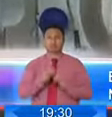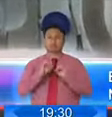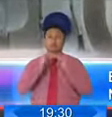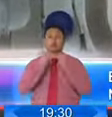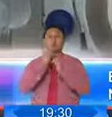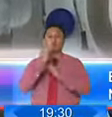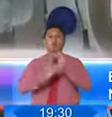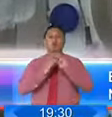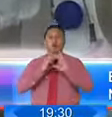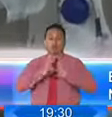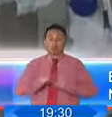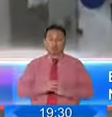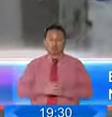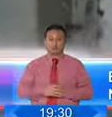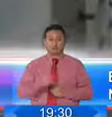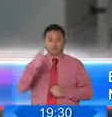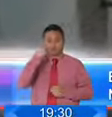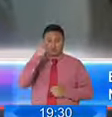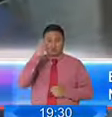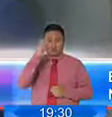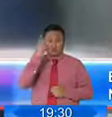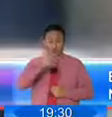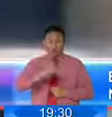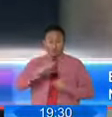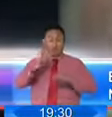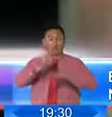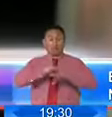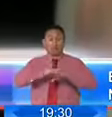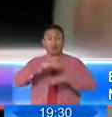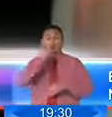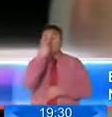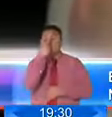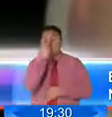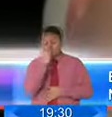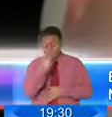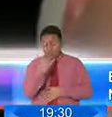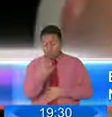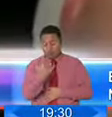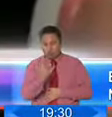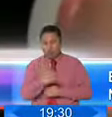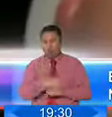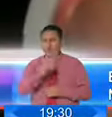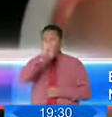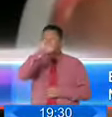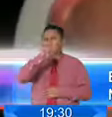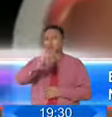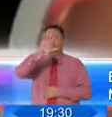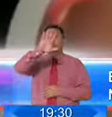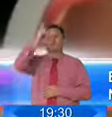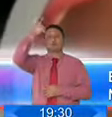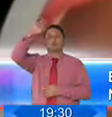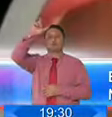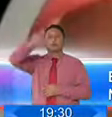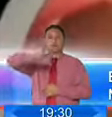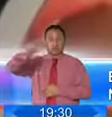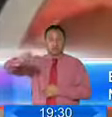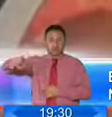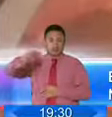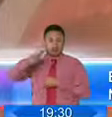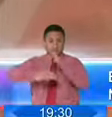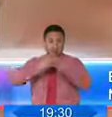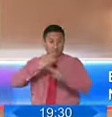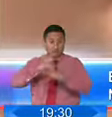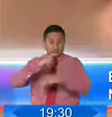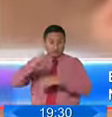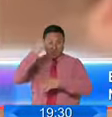glaucoma es la segunda causa más común de ceguera, afectando en la actualidad a 4.5 millones de personas en el mundo